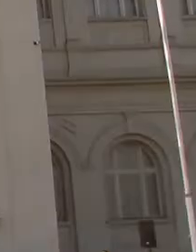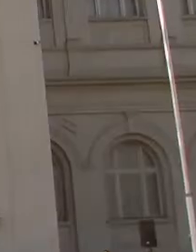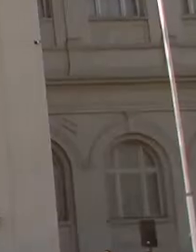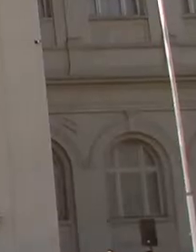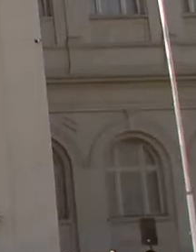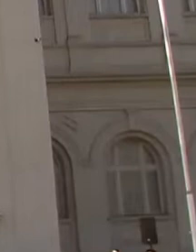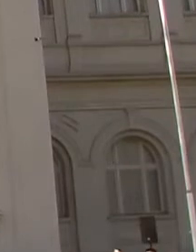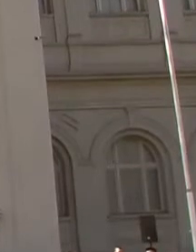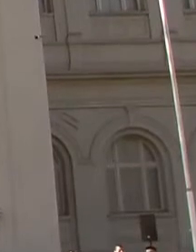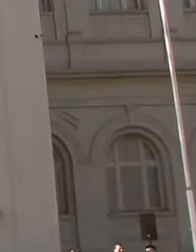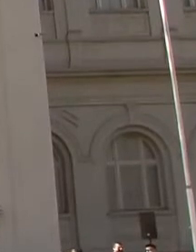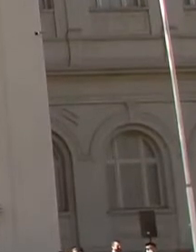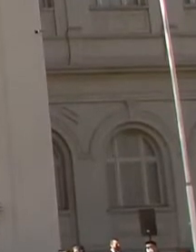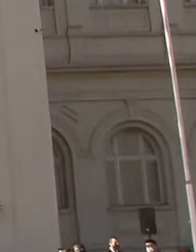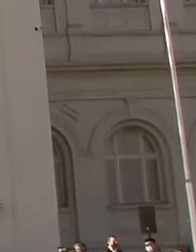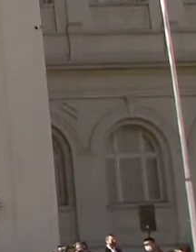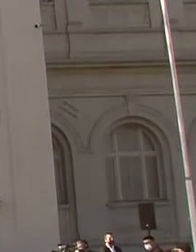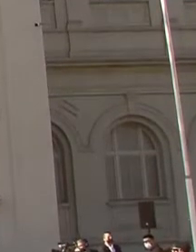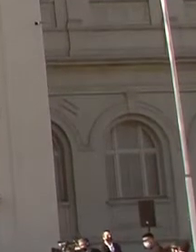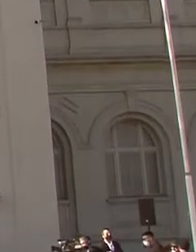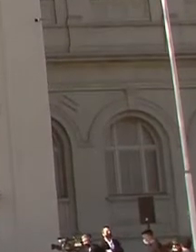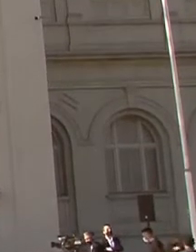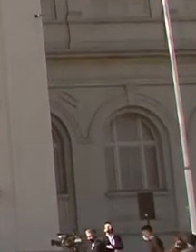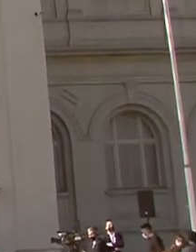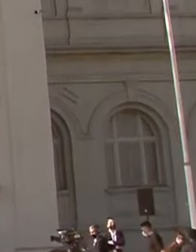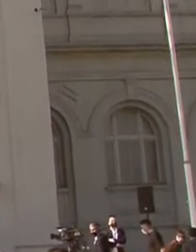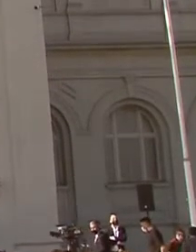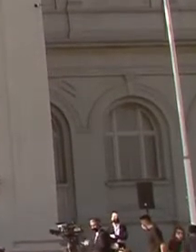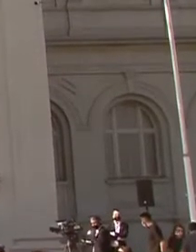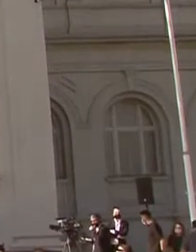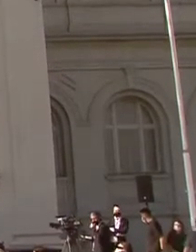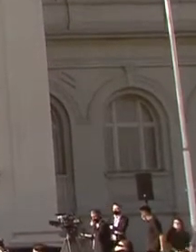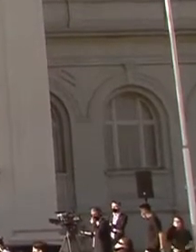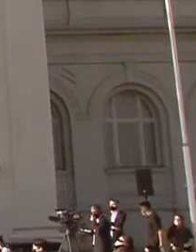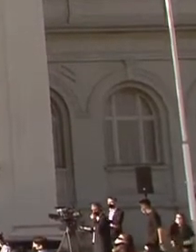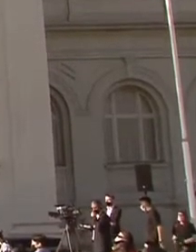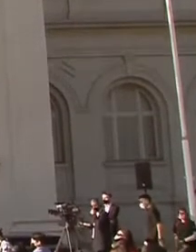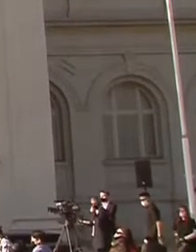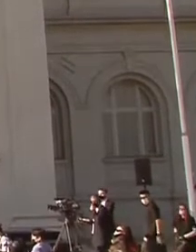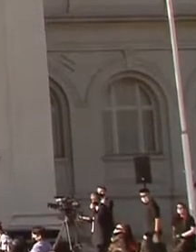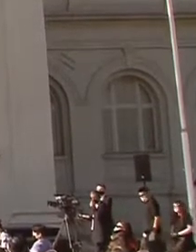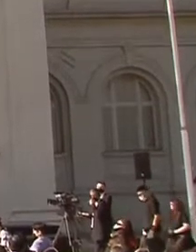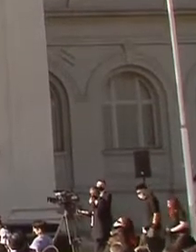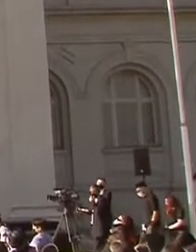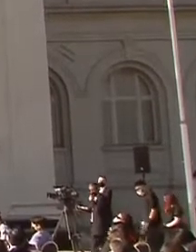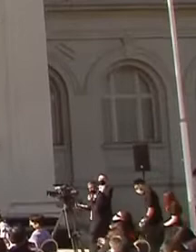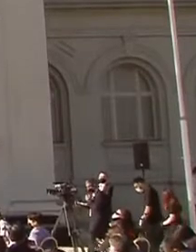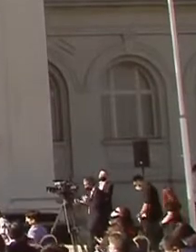Thank you.